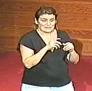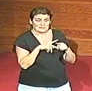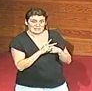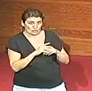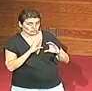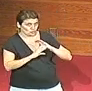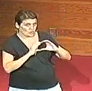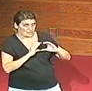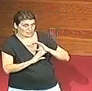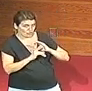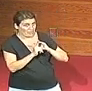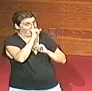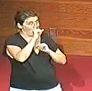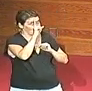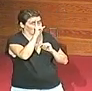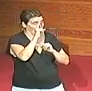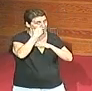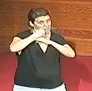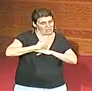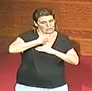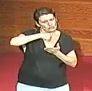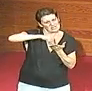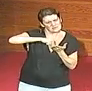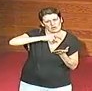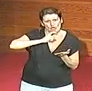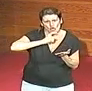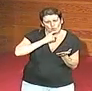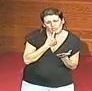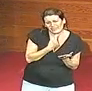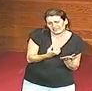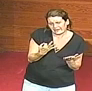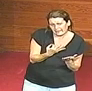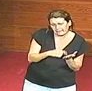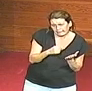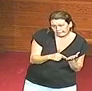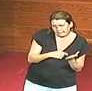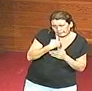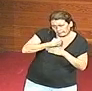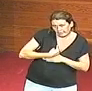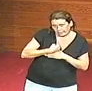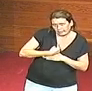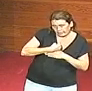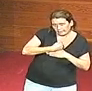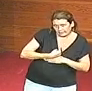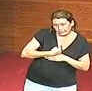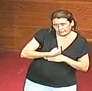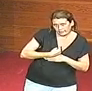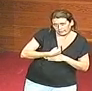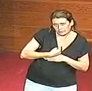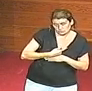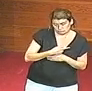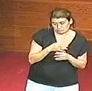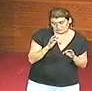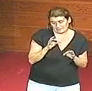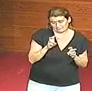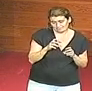viene de arriba, de cómo tienes que escribir y qué es lo que tienes que poner, o sobre todo, qué es lo que no tienes que poner.